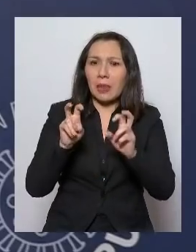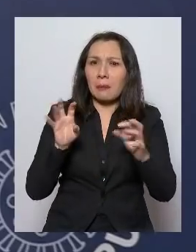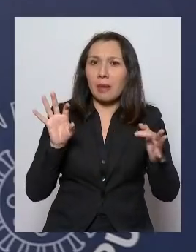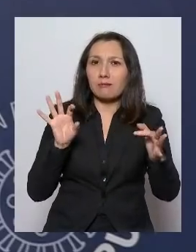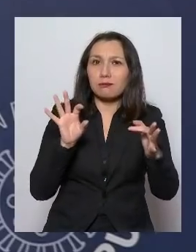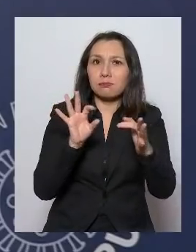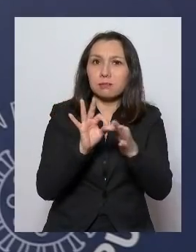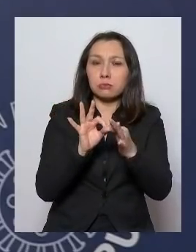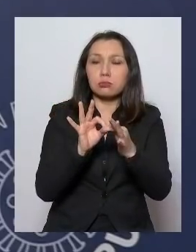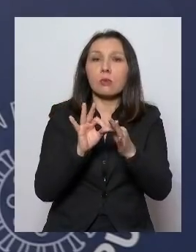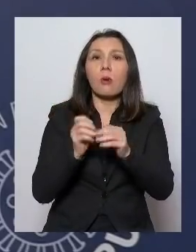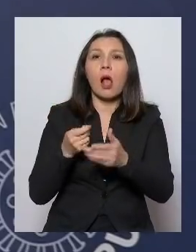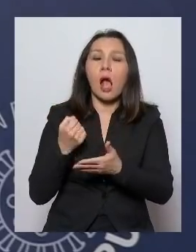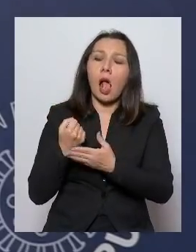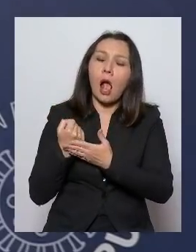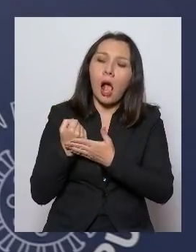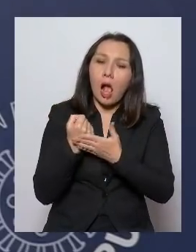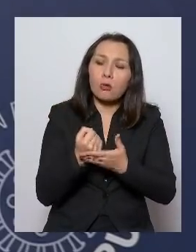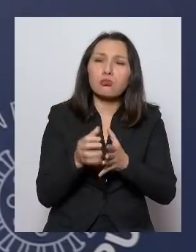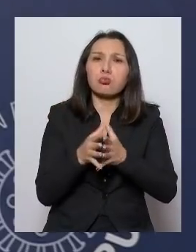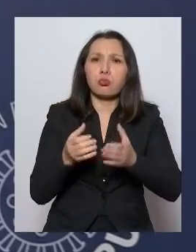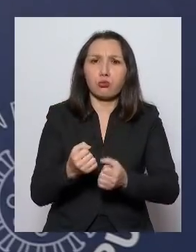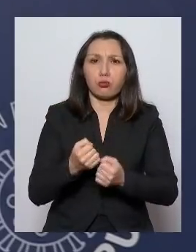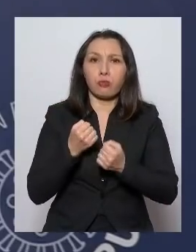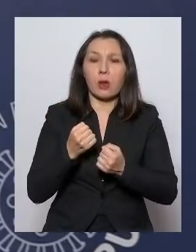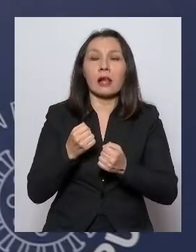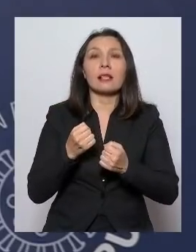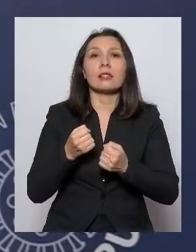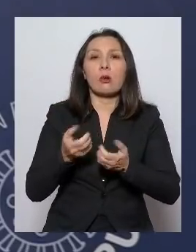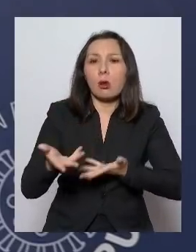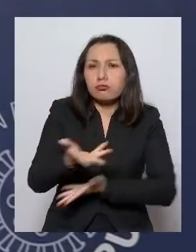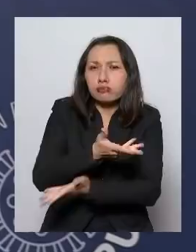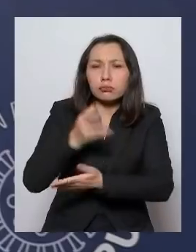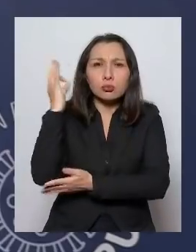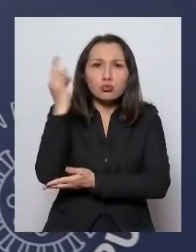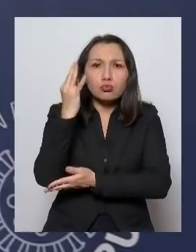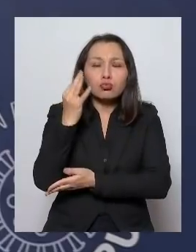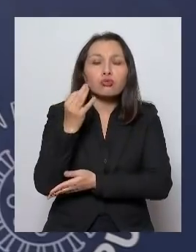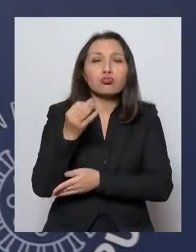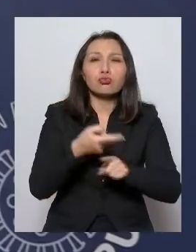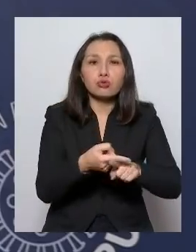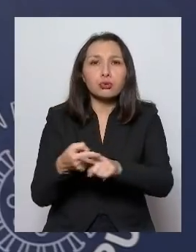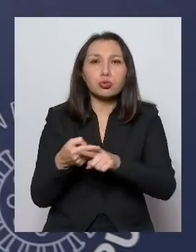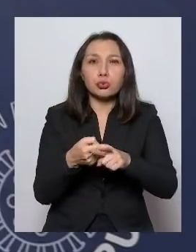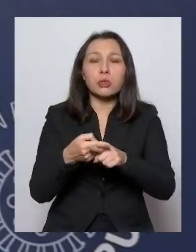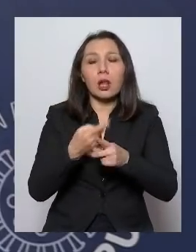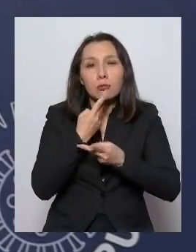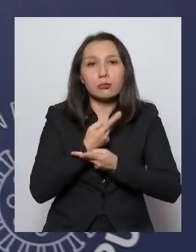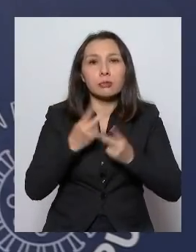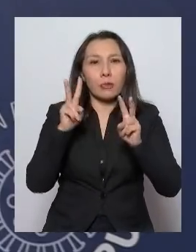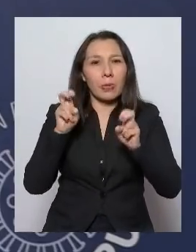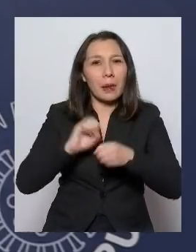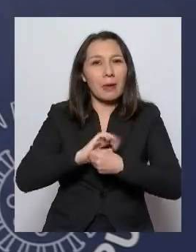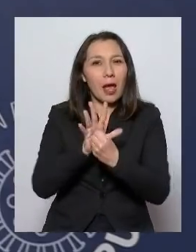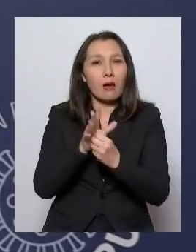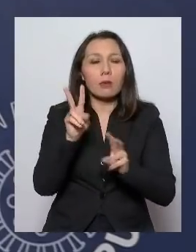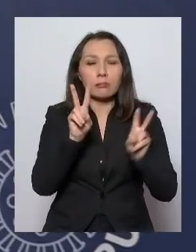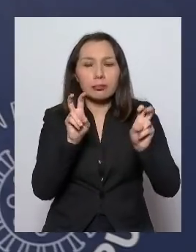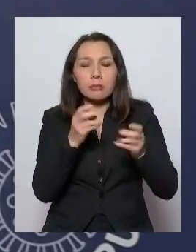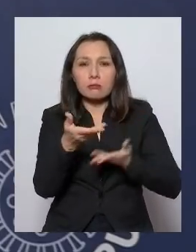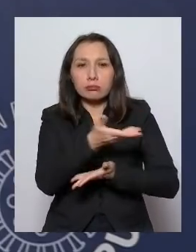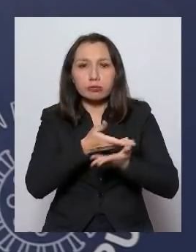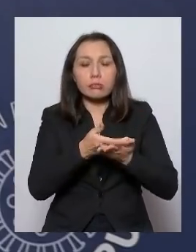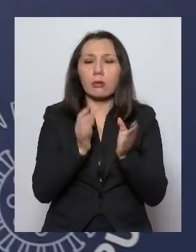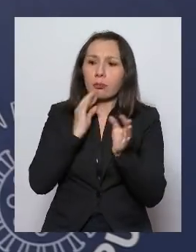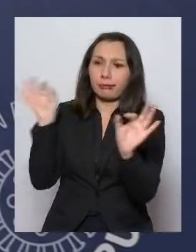relacionado con un aporte muy contundente que hizo la Mesa Social, que se pronunció sobre esta materia, hizo una